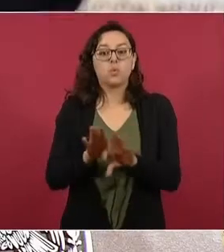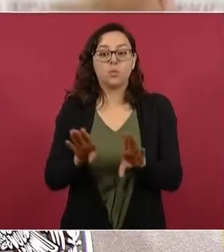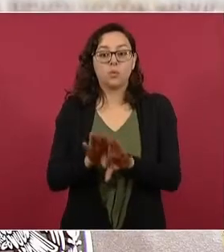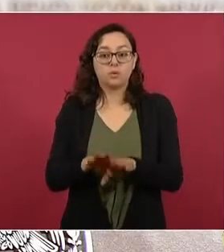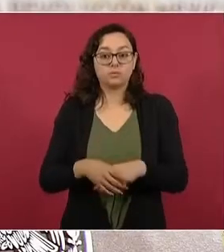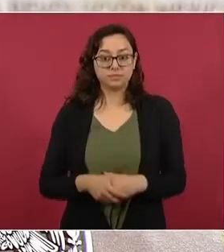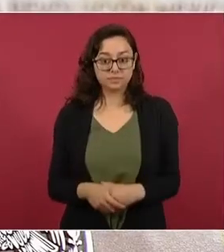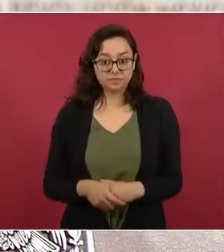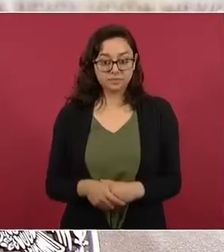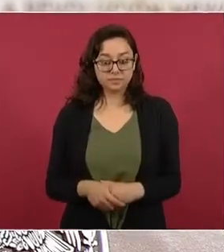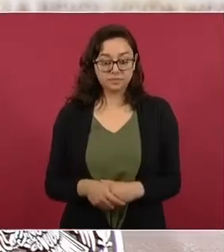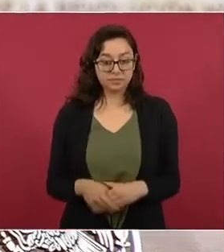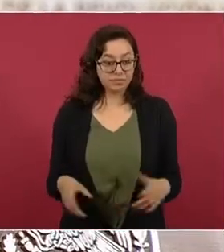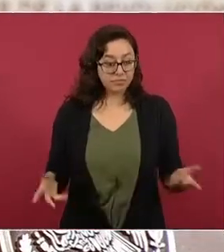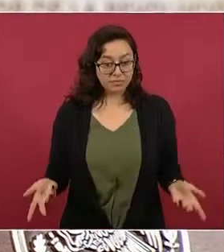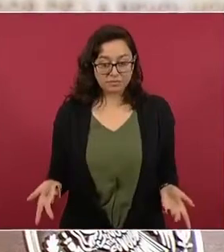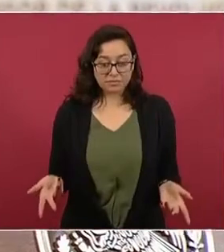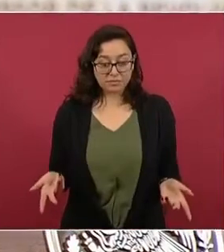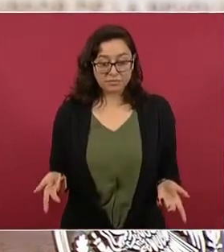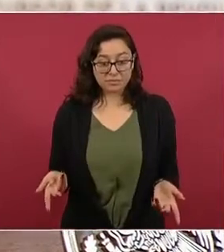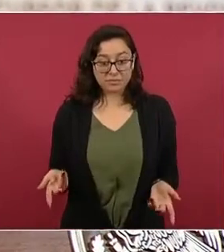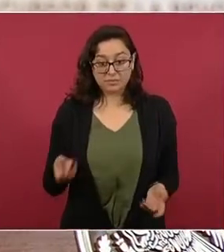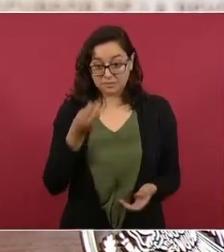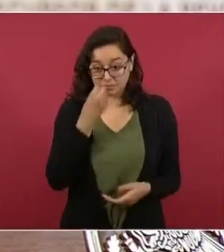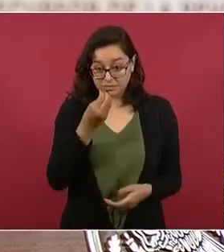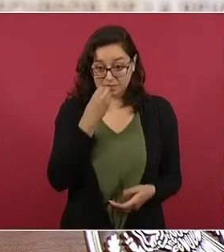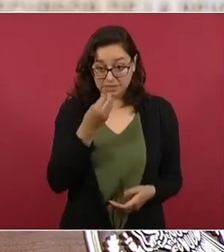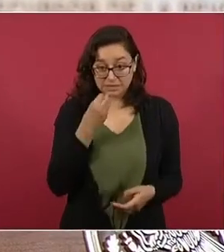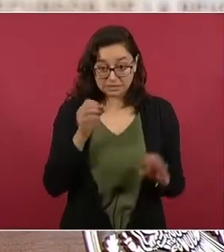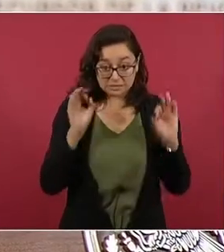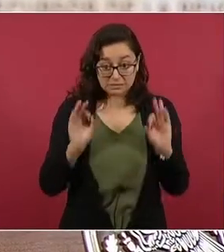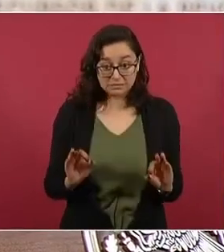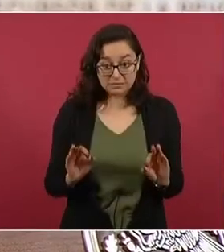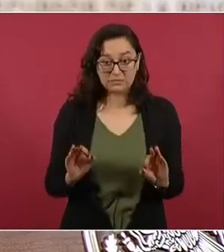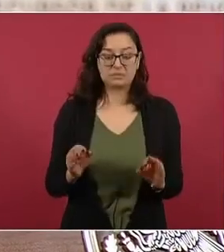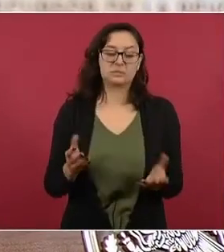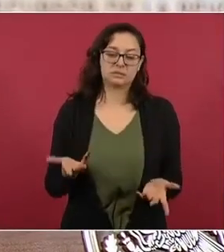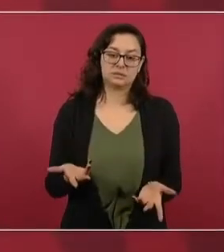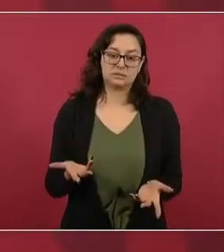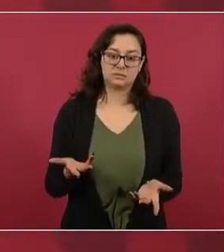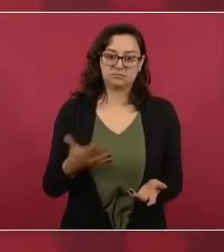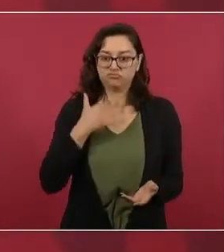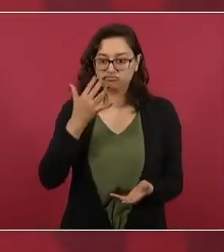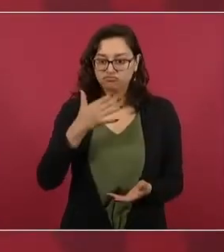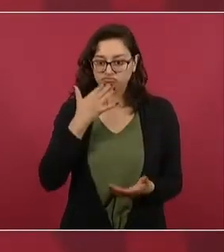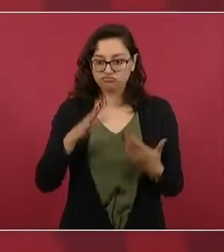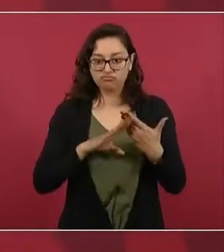Señor, Comer bien, no a las chatarras,